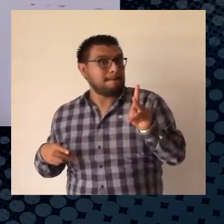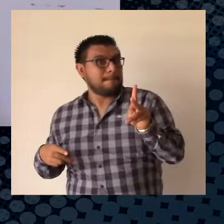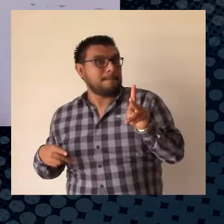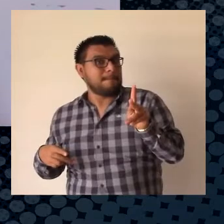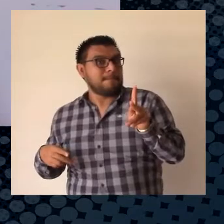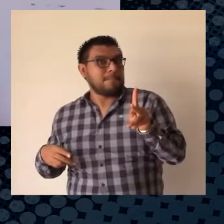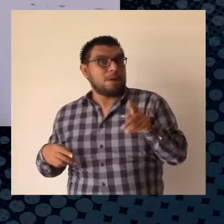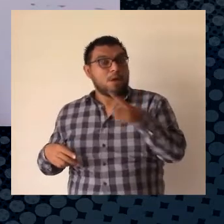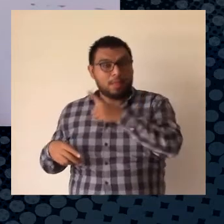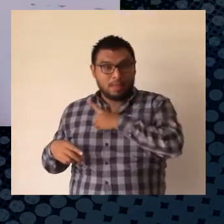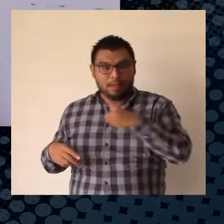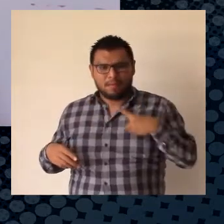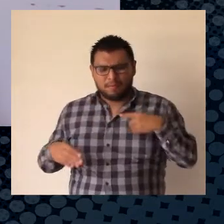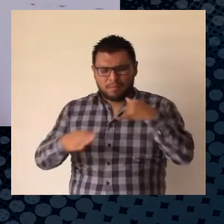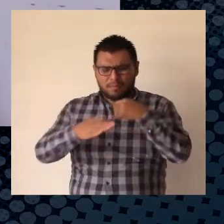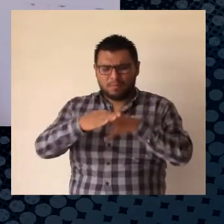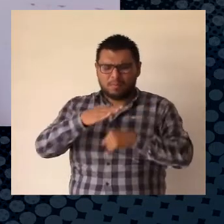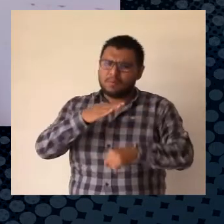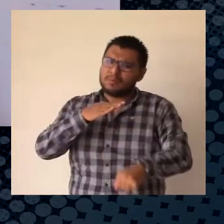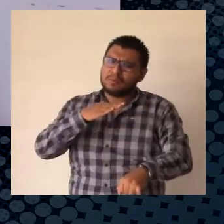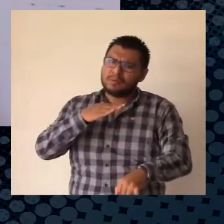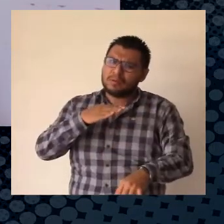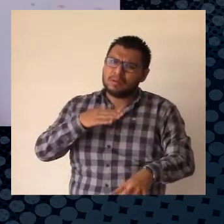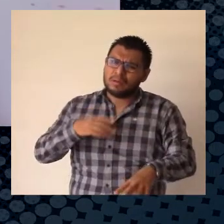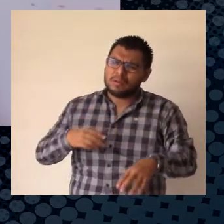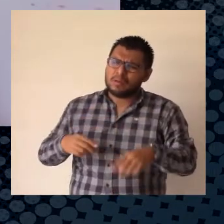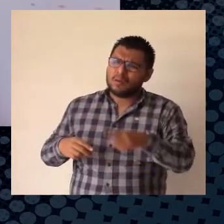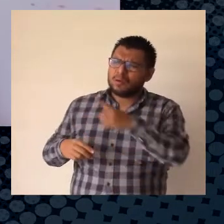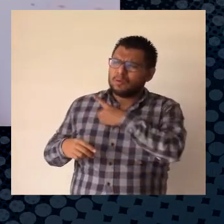más abajo, no solamente por lo que vemos.